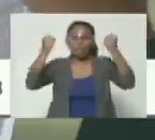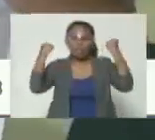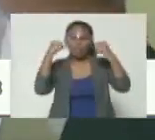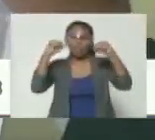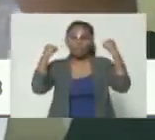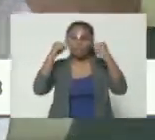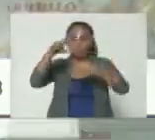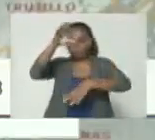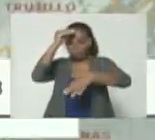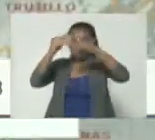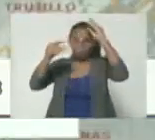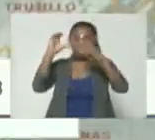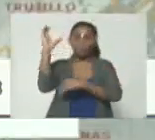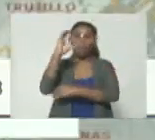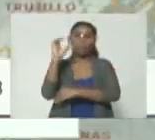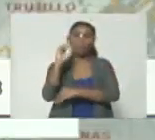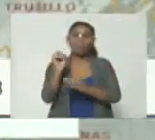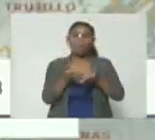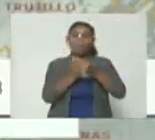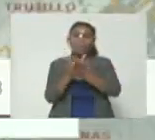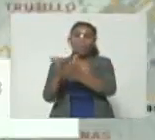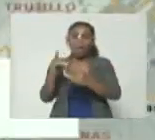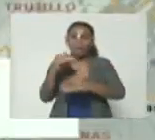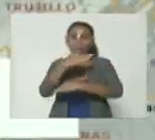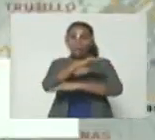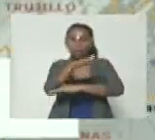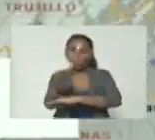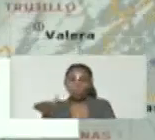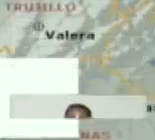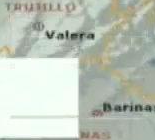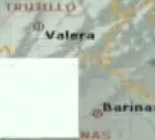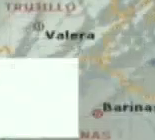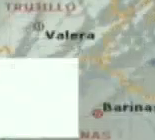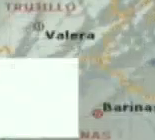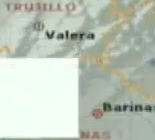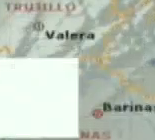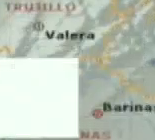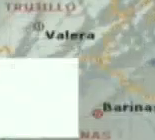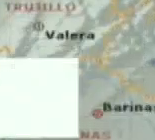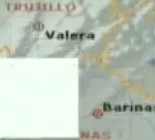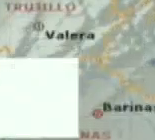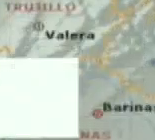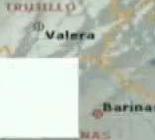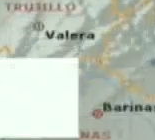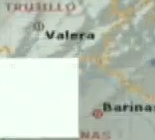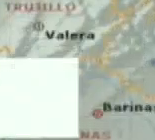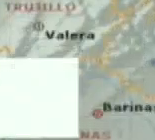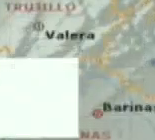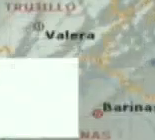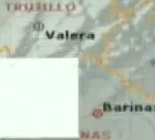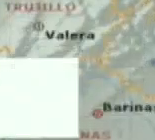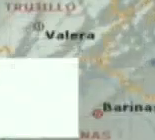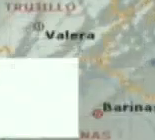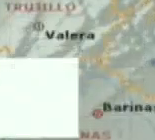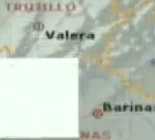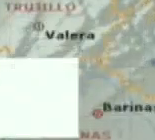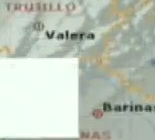Colombia para desembarcar en las costas de Venezuela el pasado 3 de mayo del año 2020?